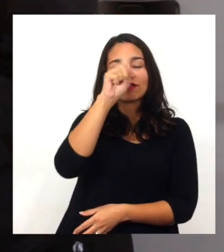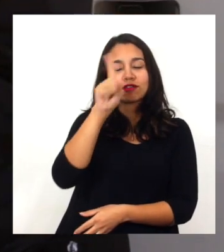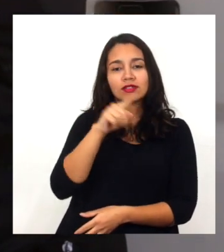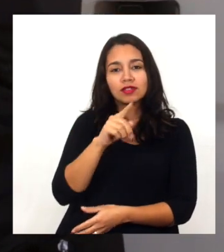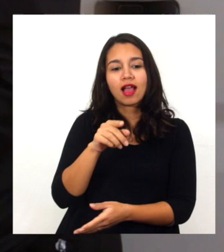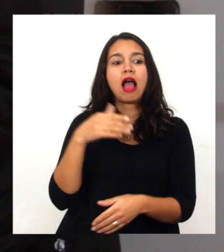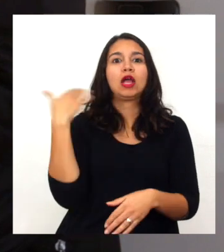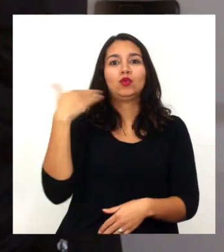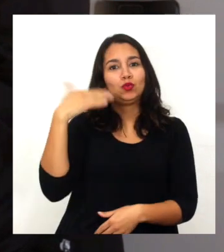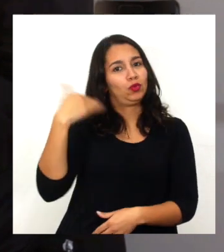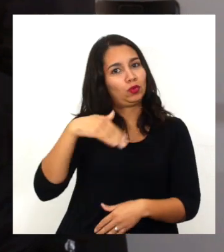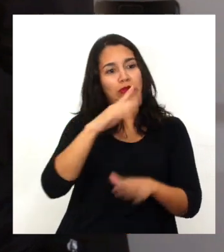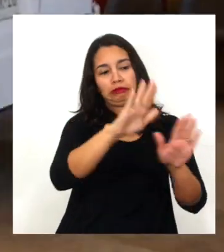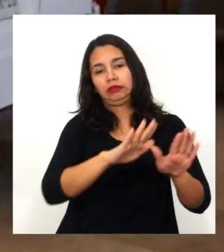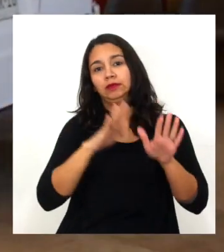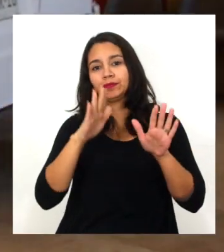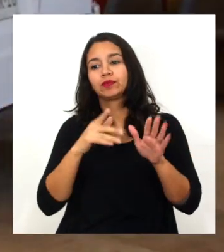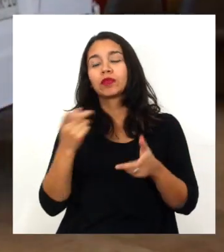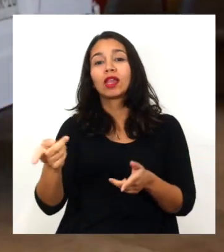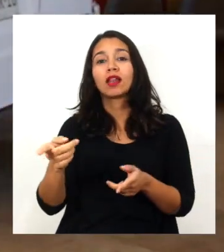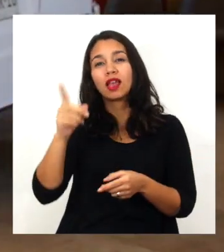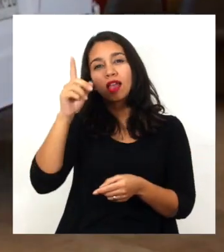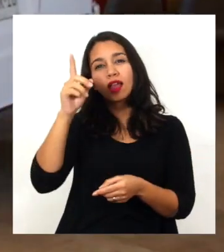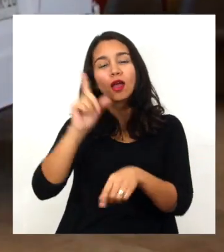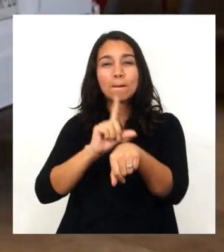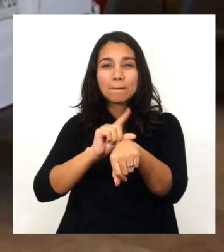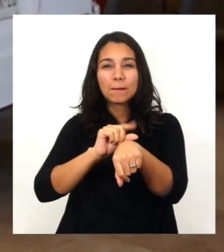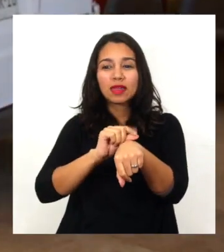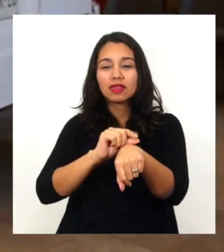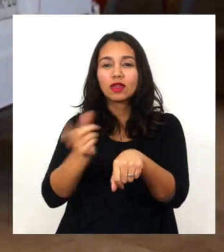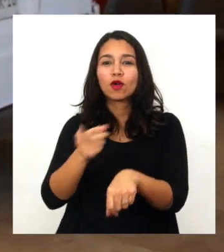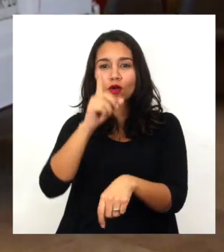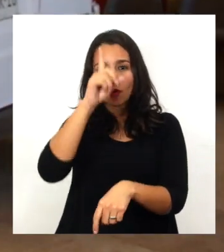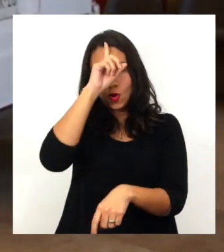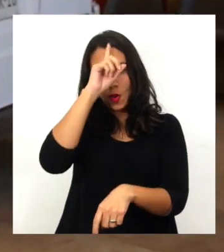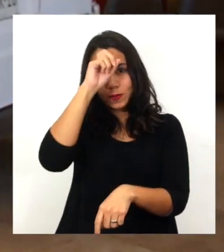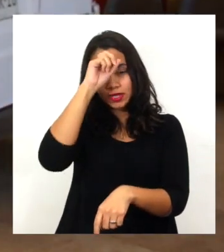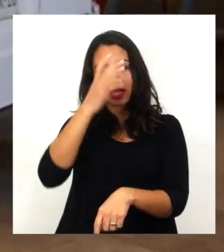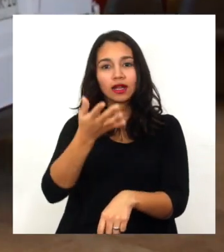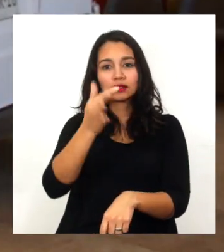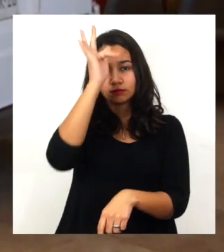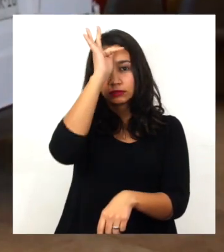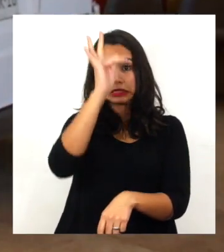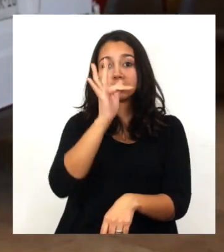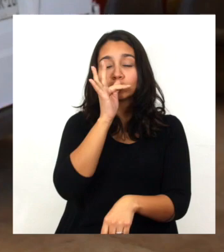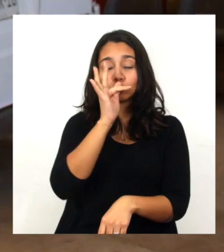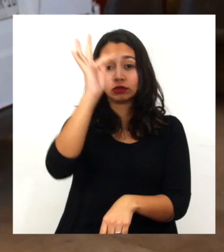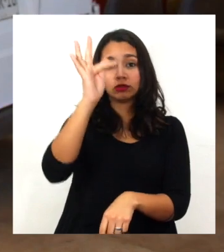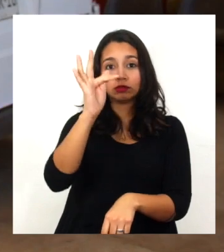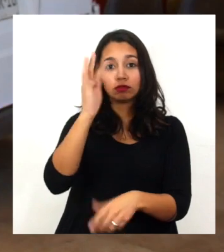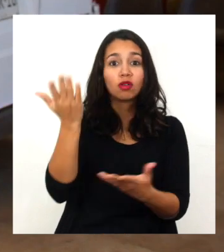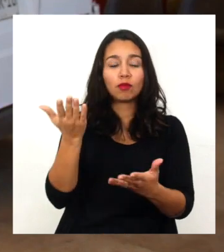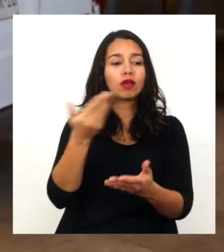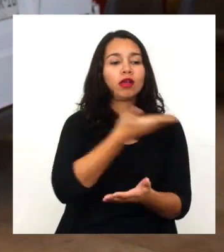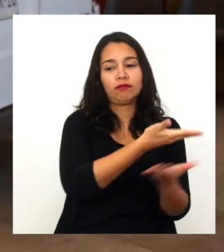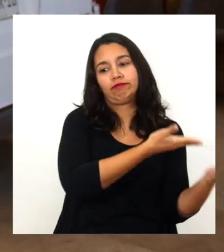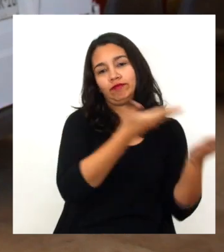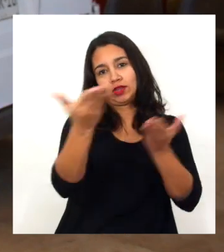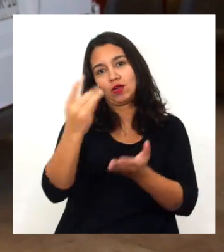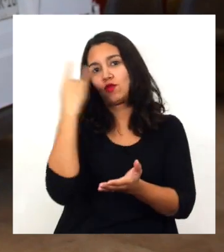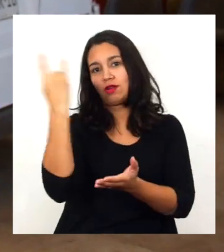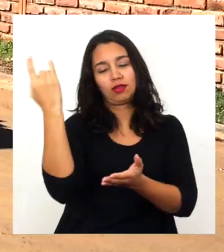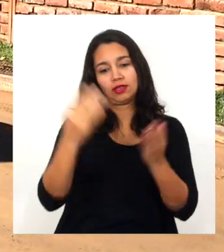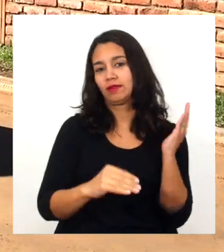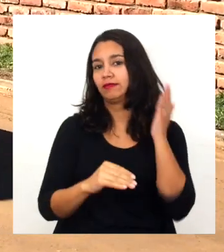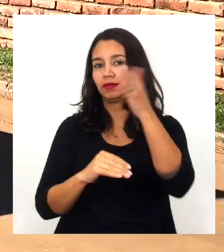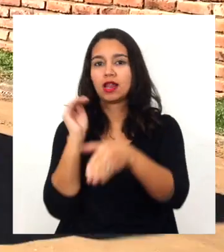de este cuadro, digamos. Coordinamos con el colega de turno en el hospital de Santa Cruz, y la verdad es que no había mucho más que explicar. Fue